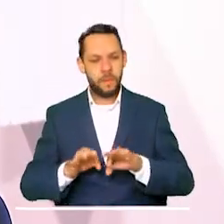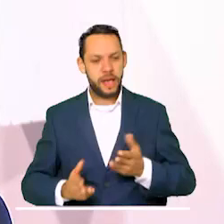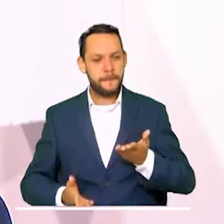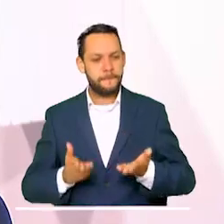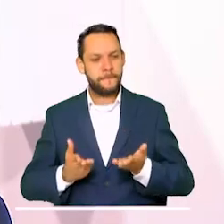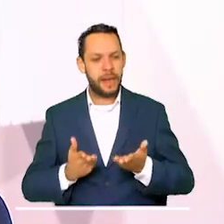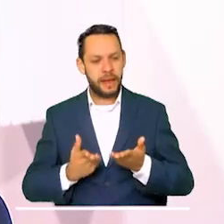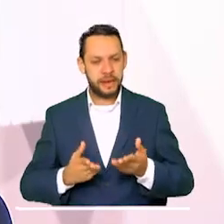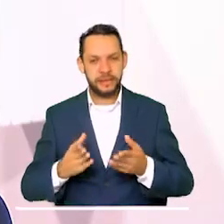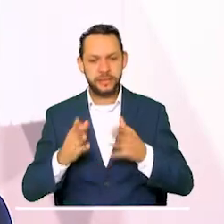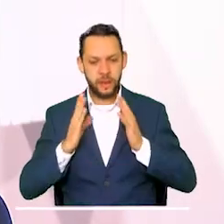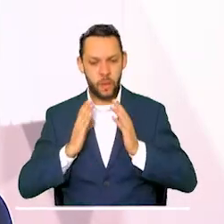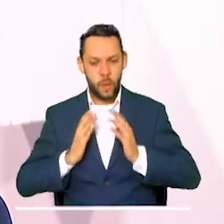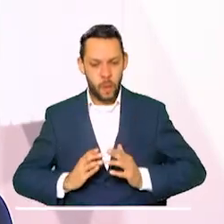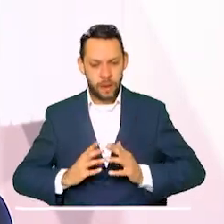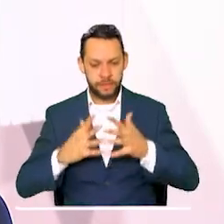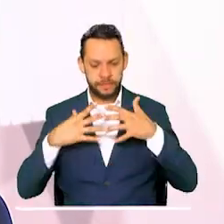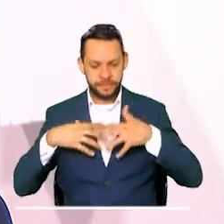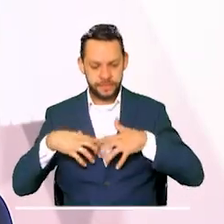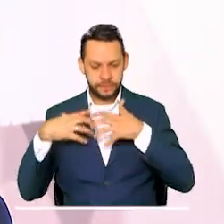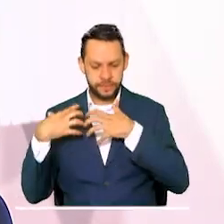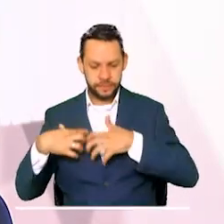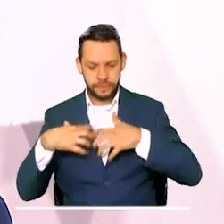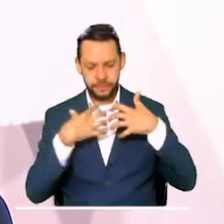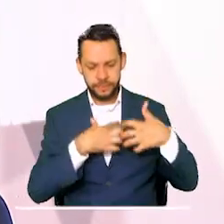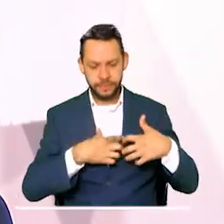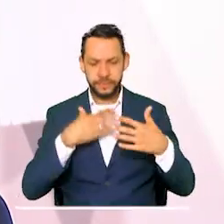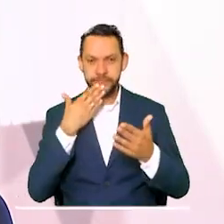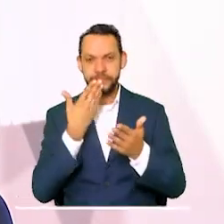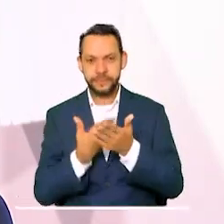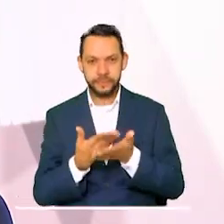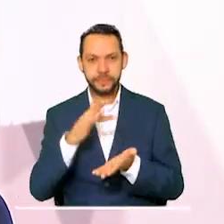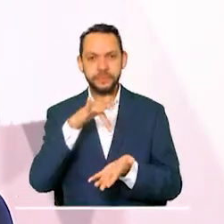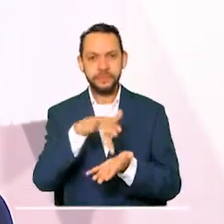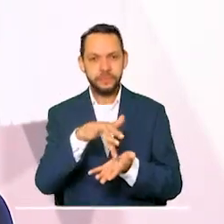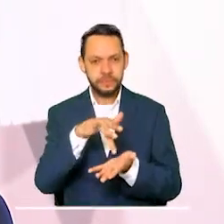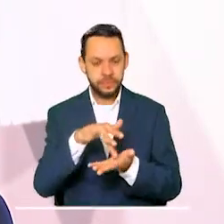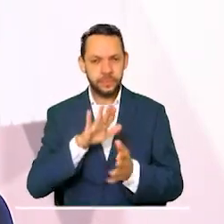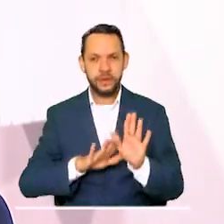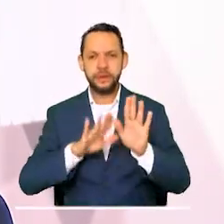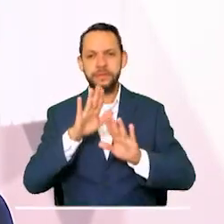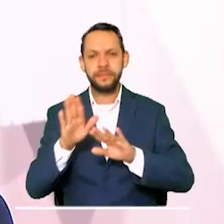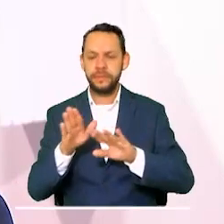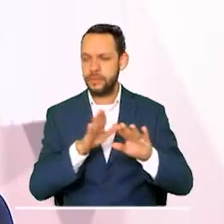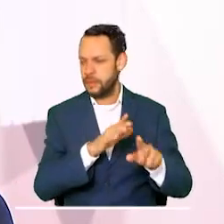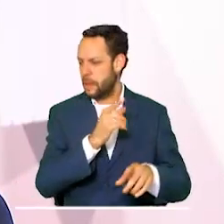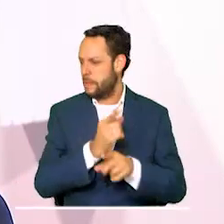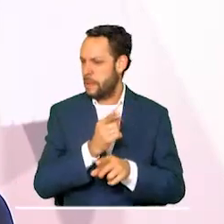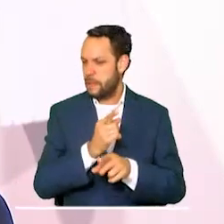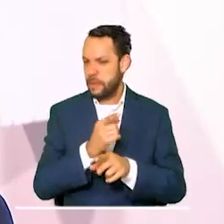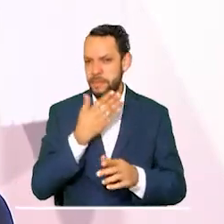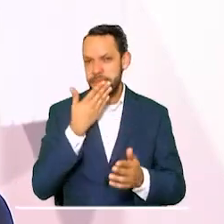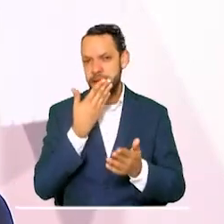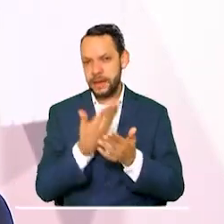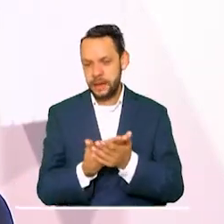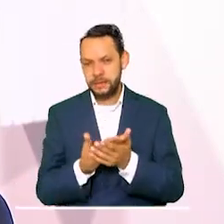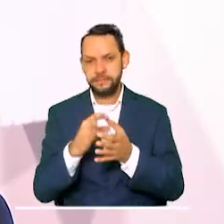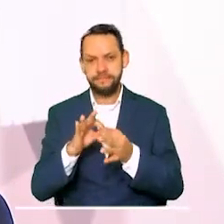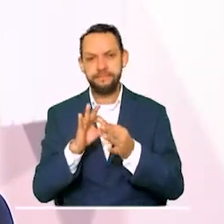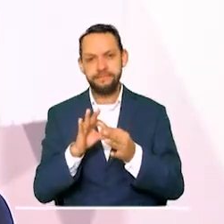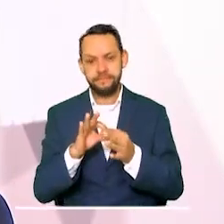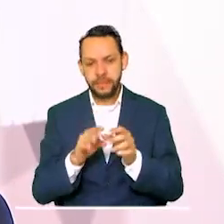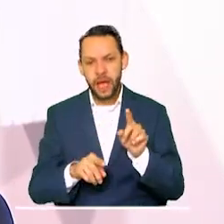espíritu. Gracias, Roberto, por estar aquí. Entonces, yo empezaría a decir qué es la resiliencia, porque yo creo que